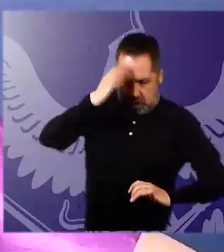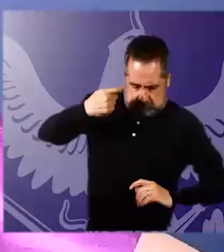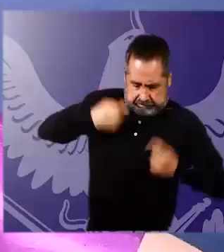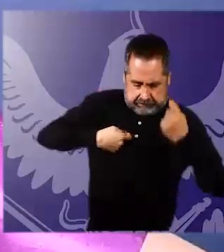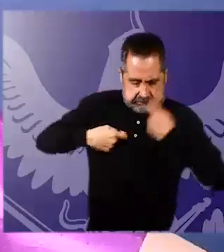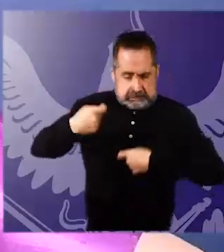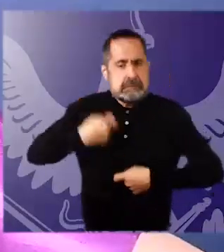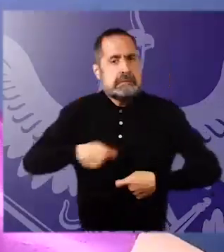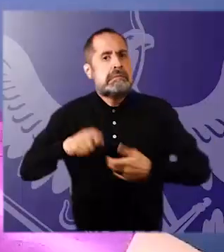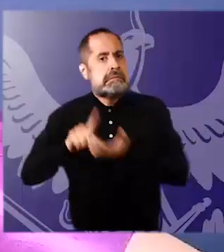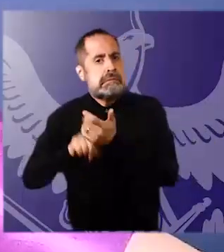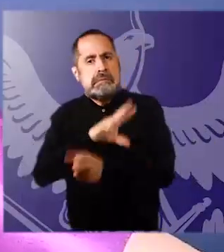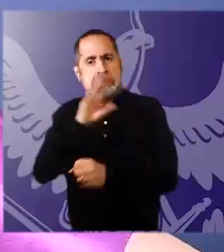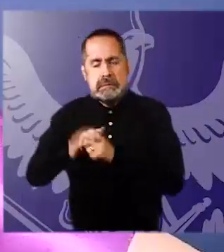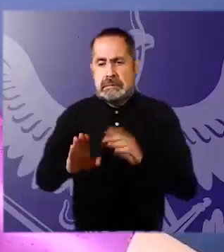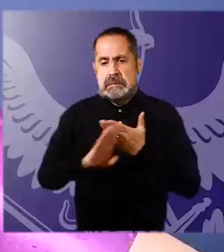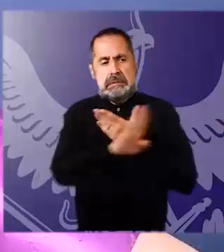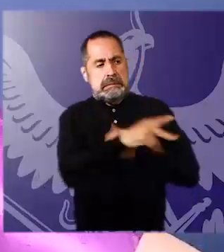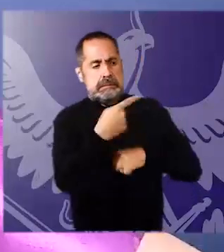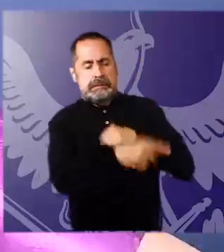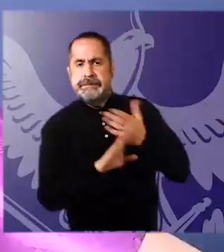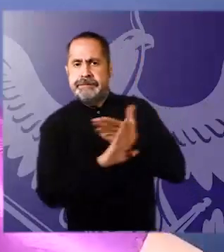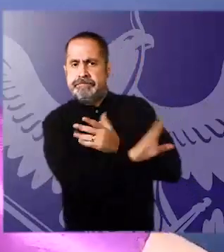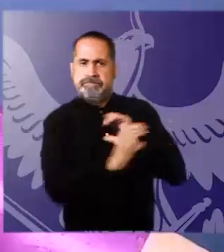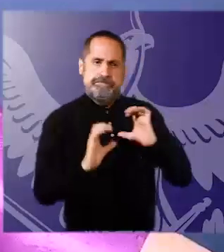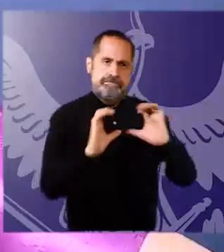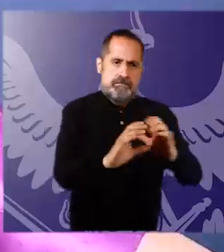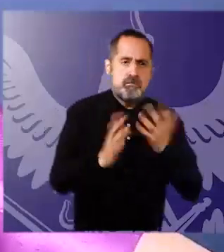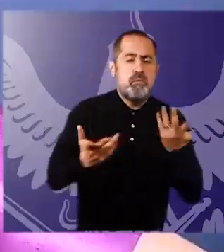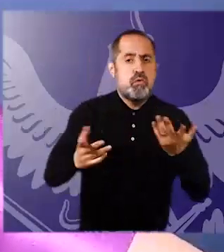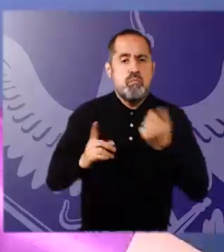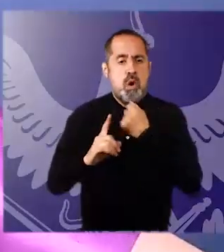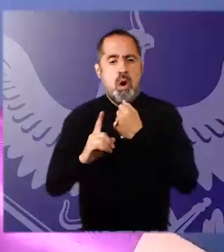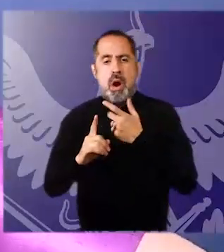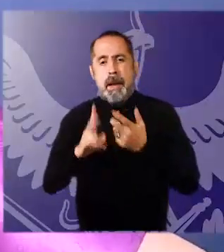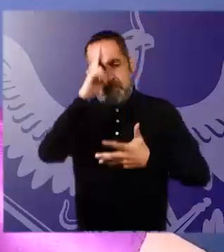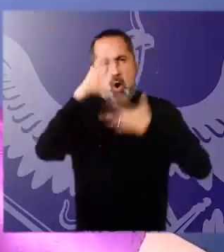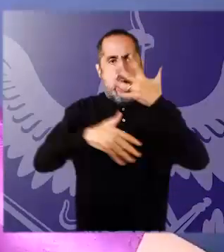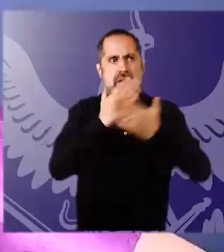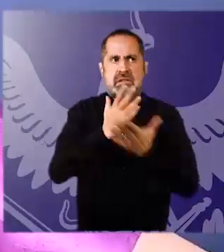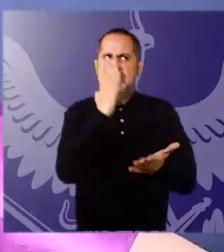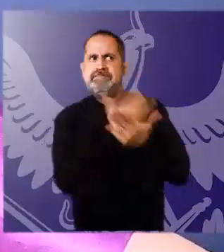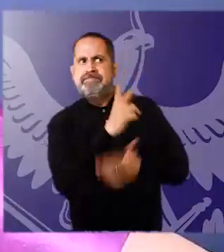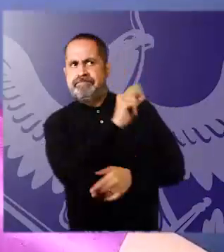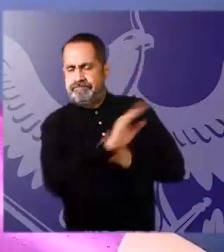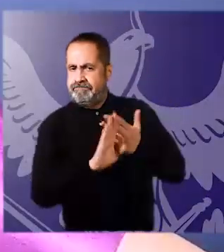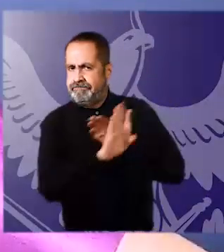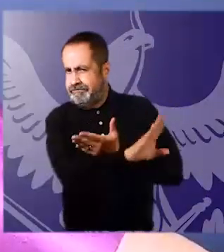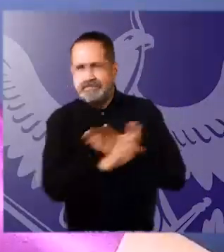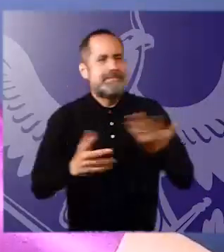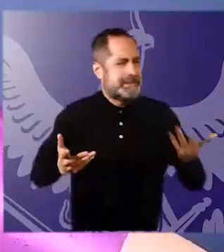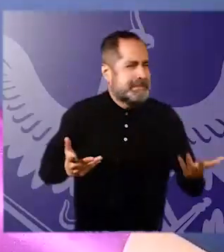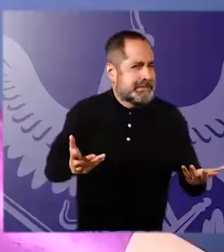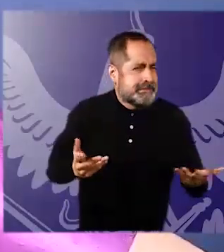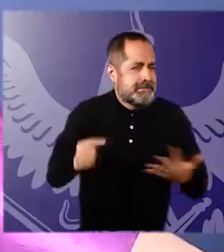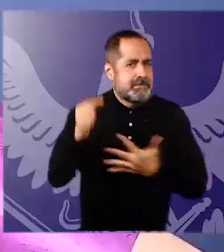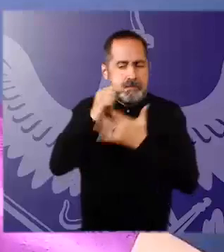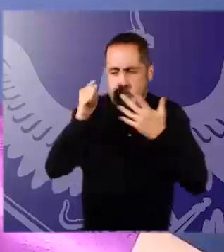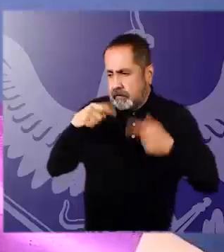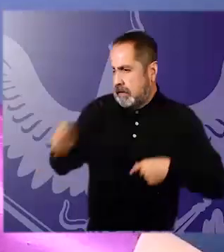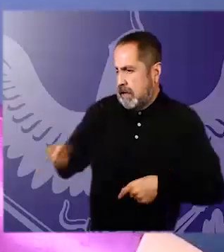del autoconocimiento, de la prevención de riesgos, de la prevención de violencias,